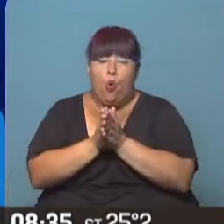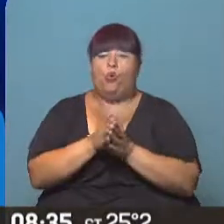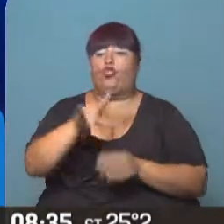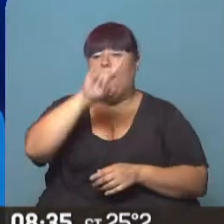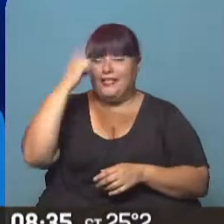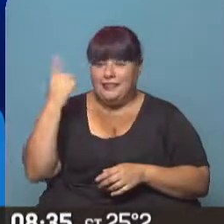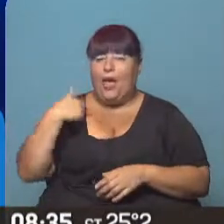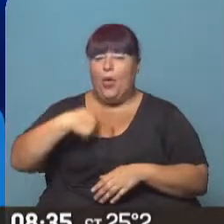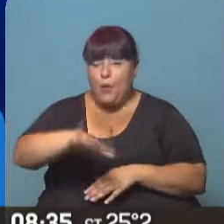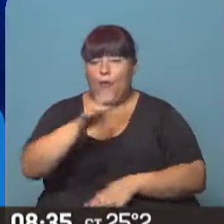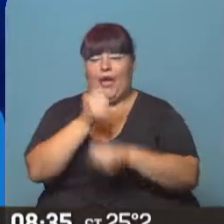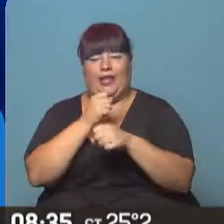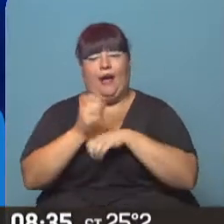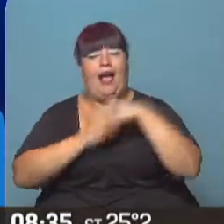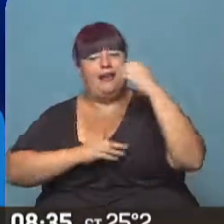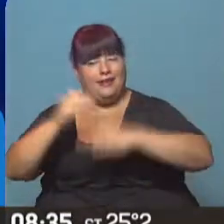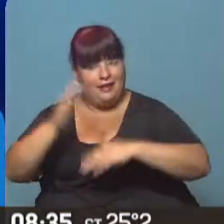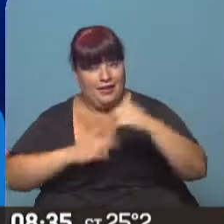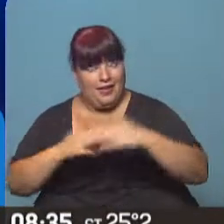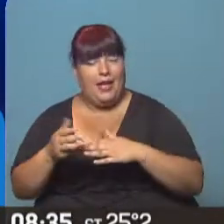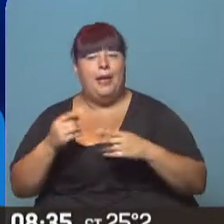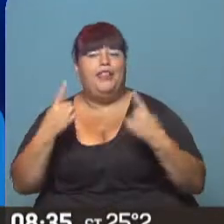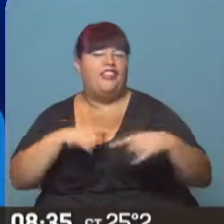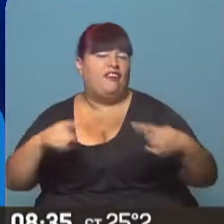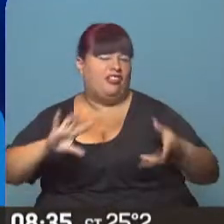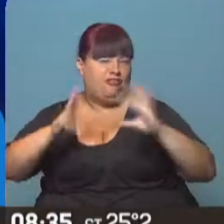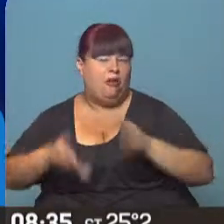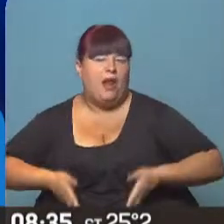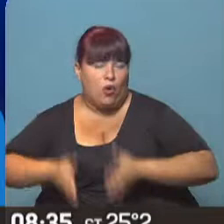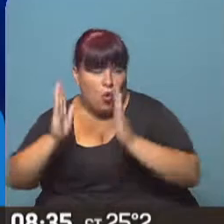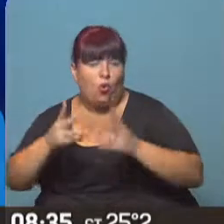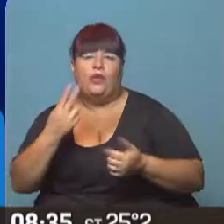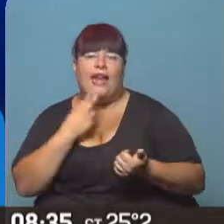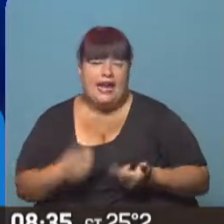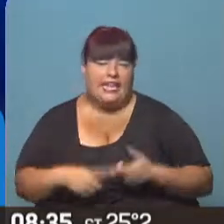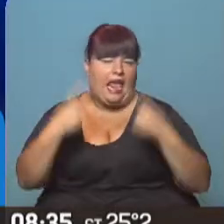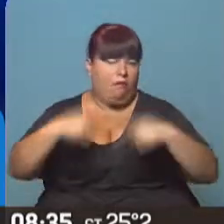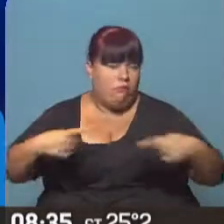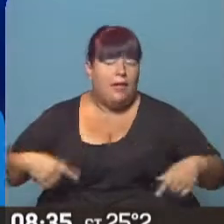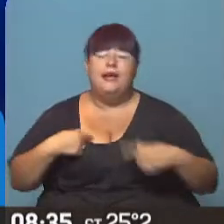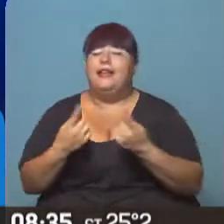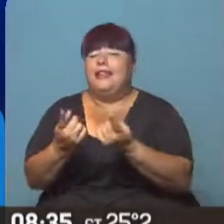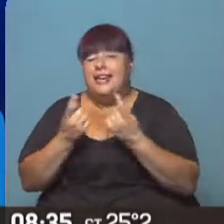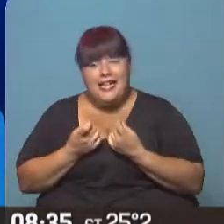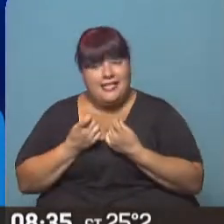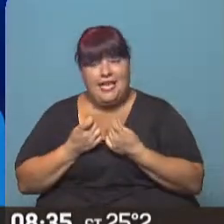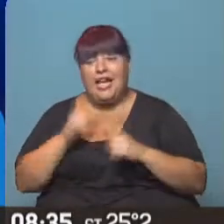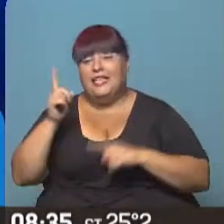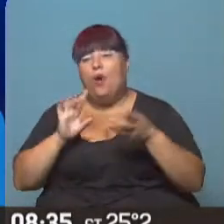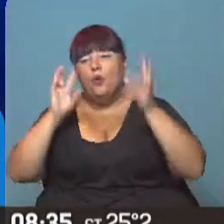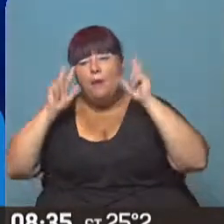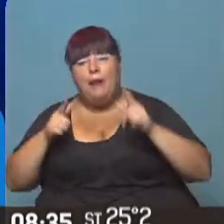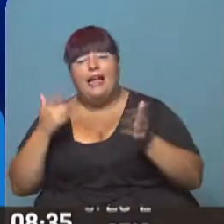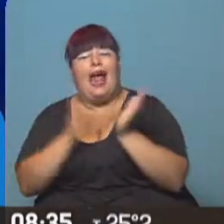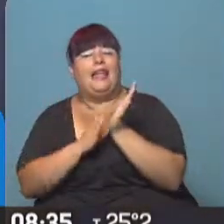el Estado van a emprender obras de distinto tipo, viales, energéticas, etcétera, pero necesitan algunos mecanismos